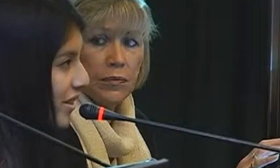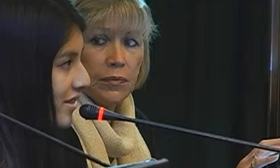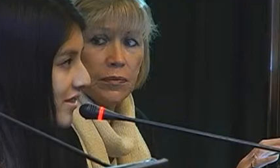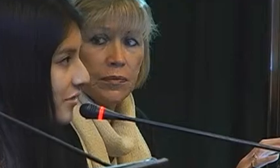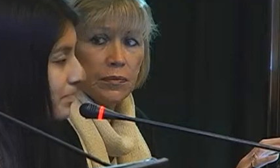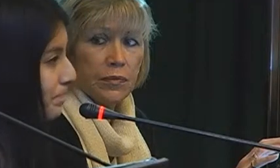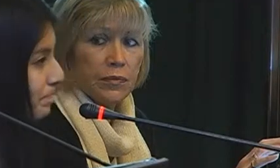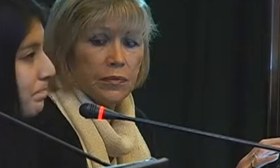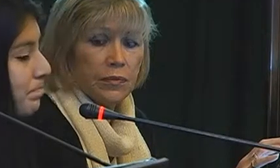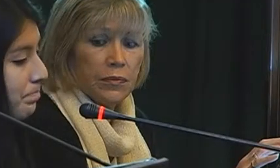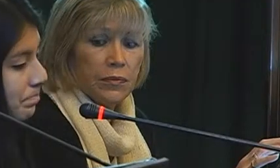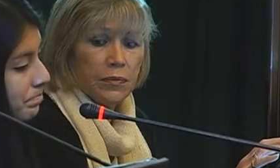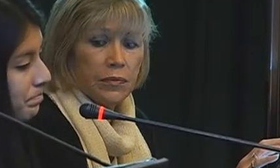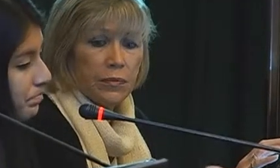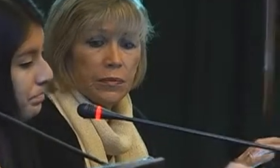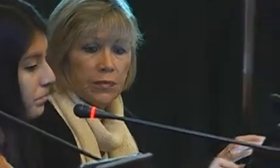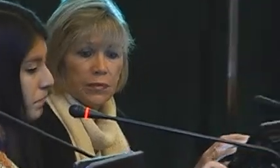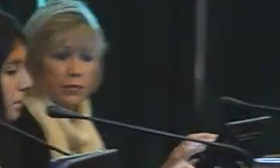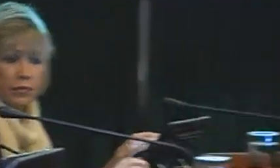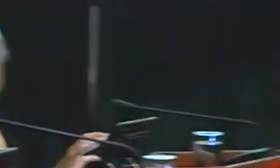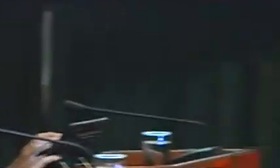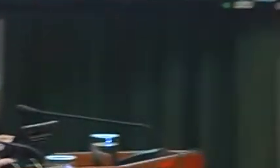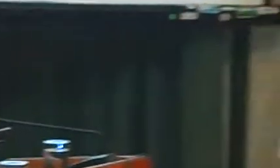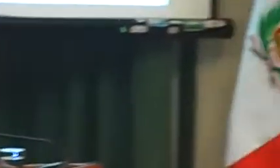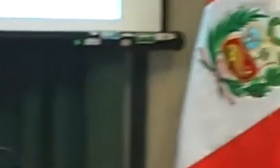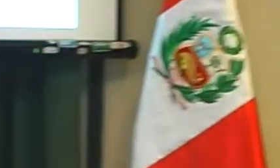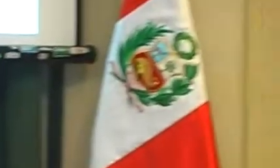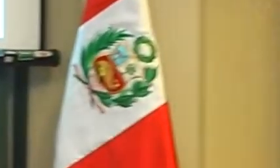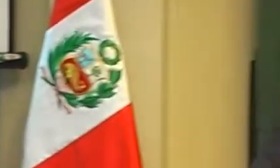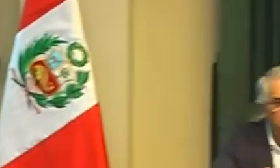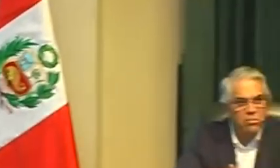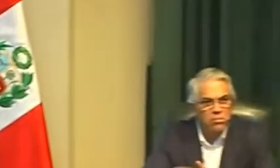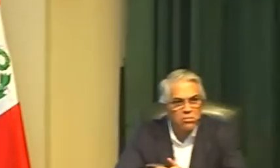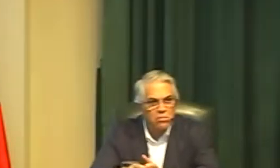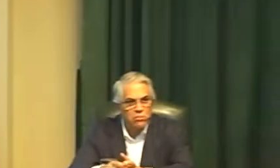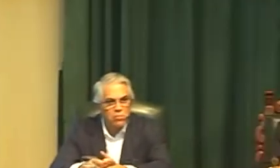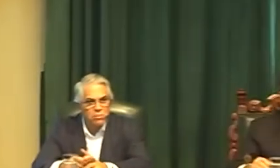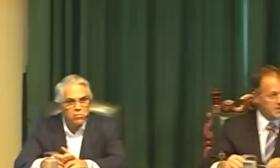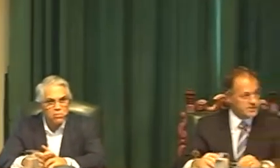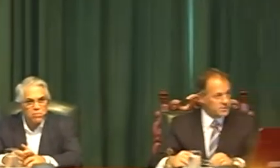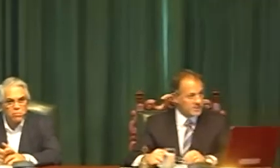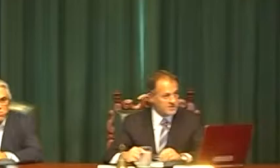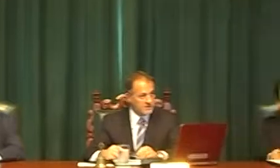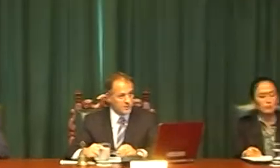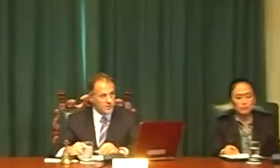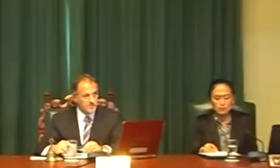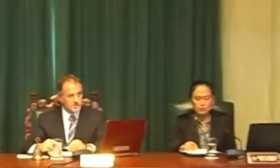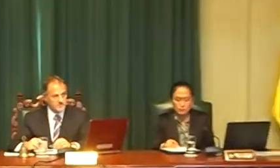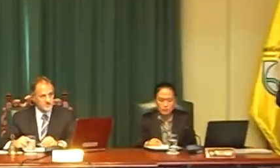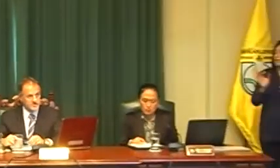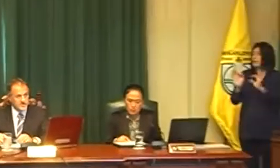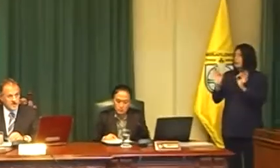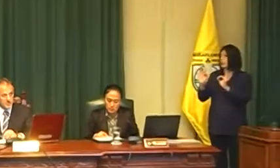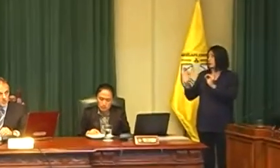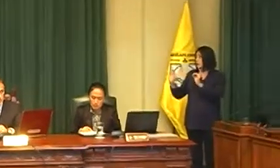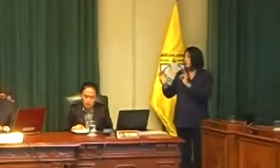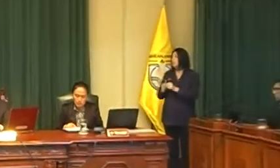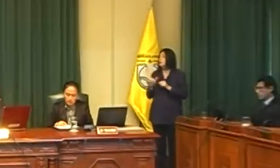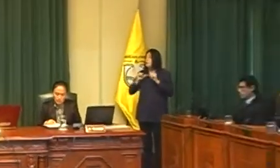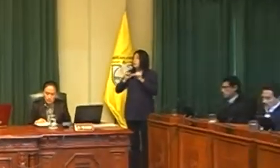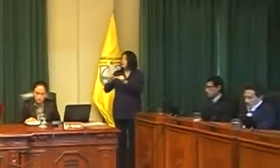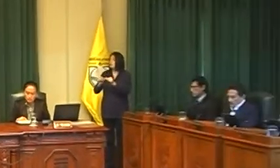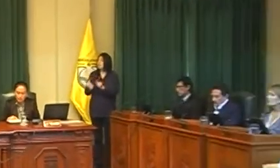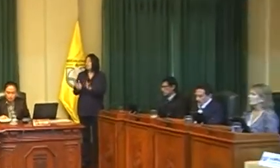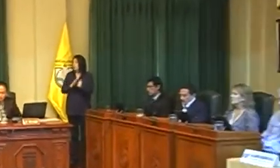imitarlo. Muchas gracias. Bien, muy agradecido. ¿Algún otro informe en mesa? Si no hay más informes, seguiremos